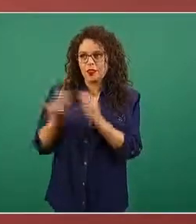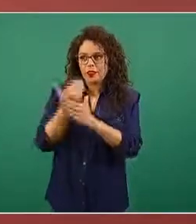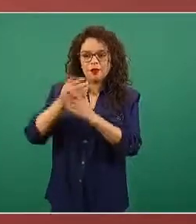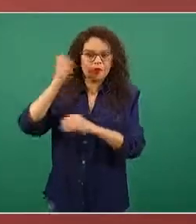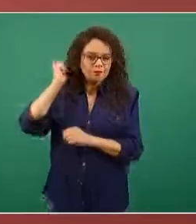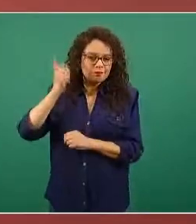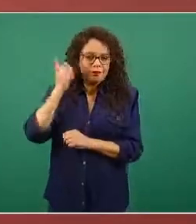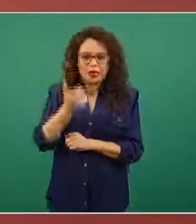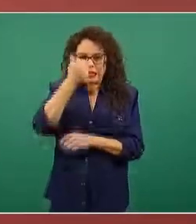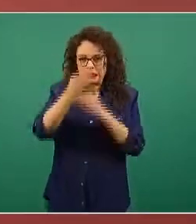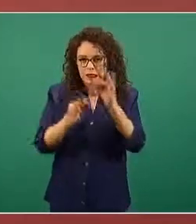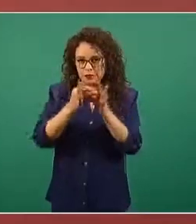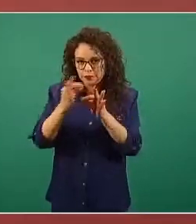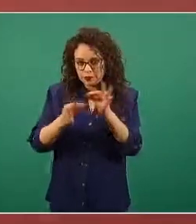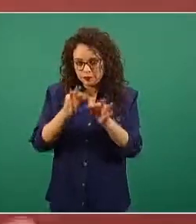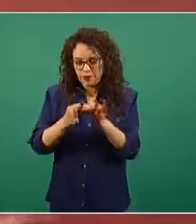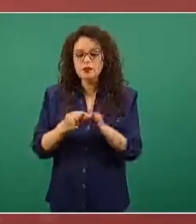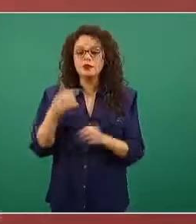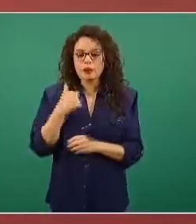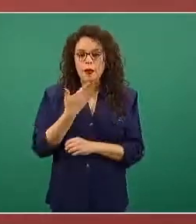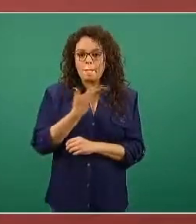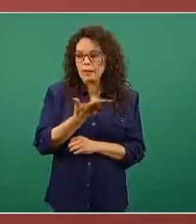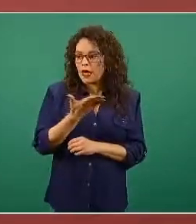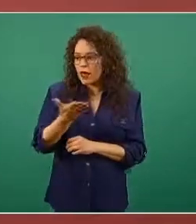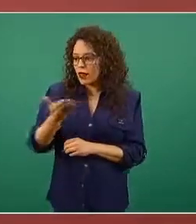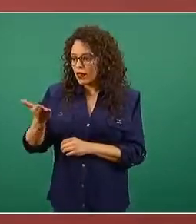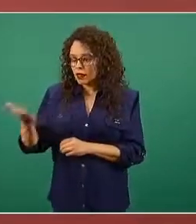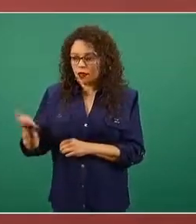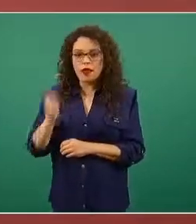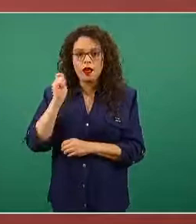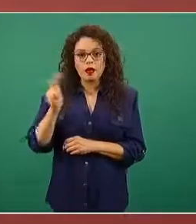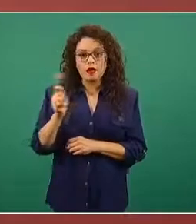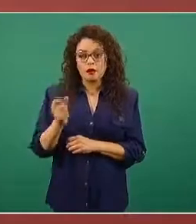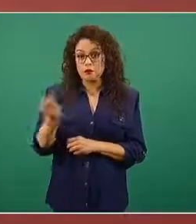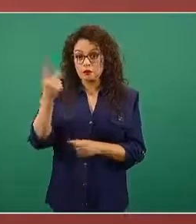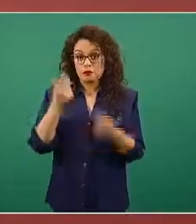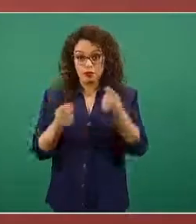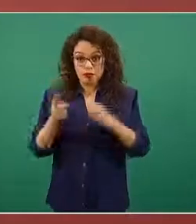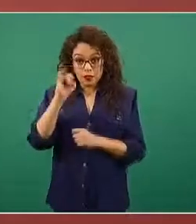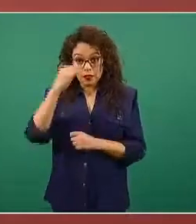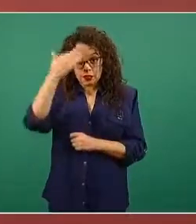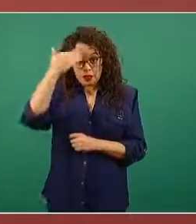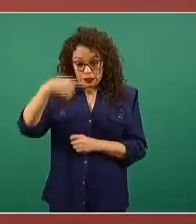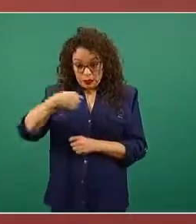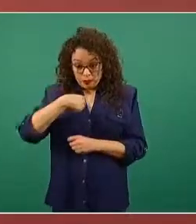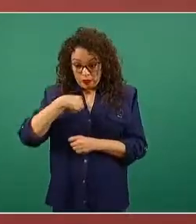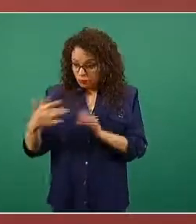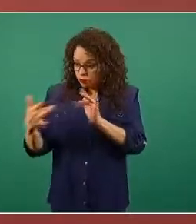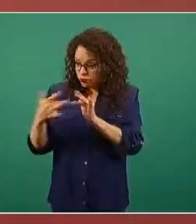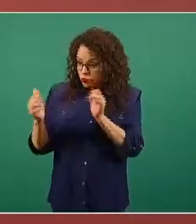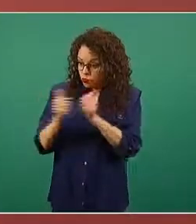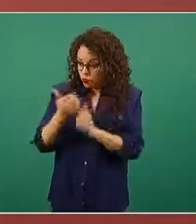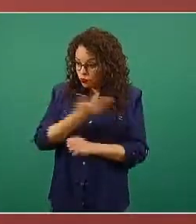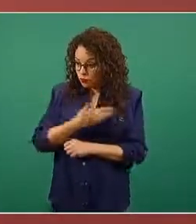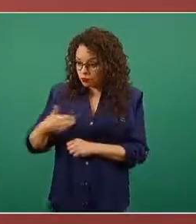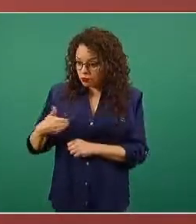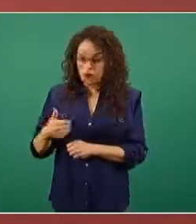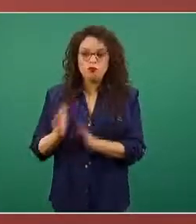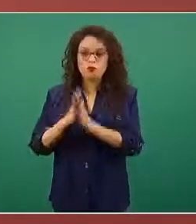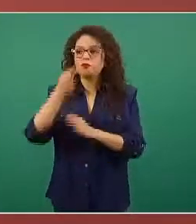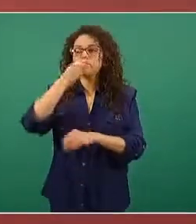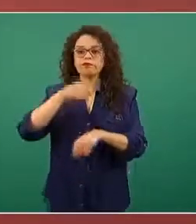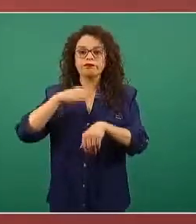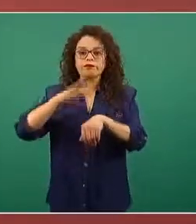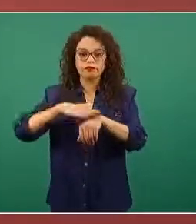pedimos que nos hicieran llegar cualquiera que se autoidentificara como persona que estuvo en contacto con el presidente a partir